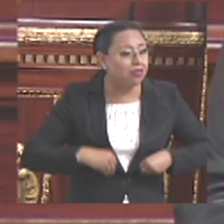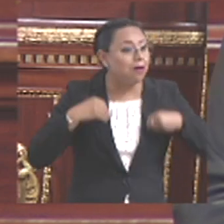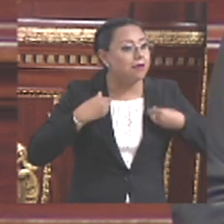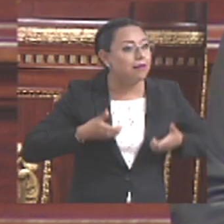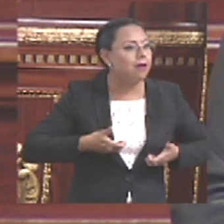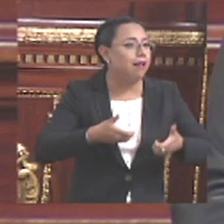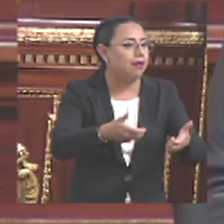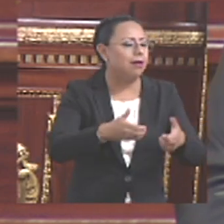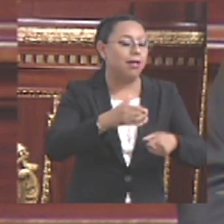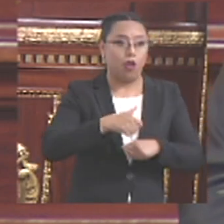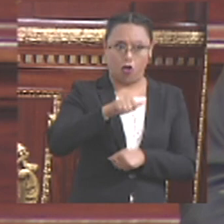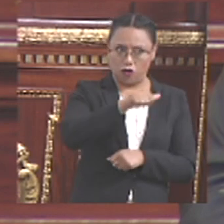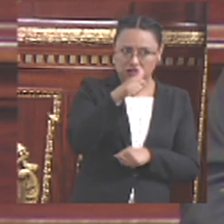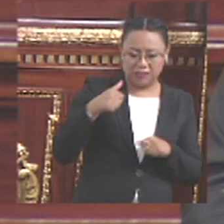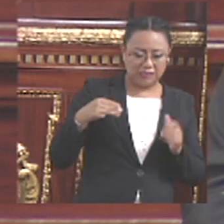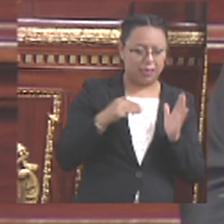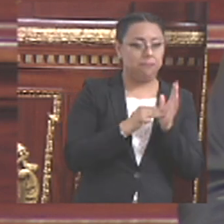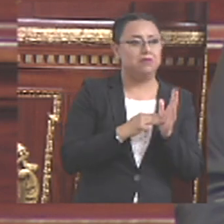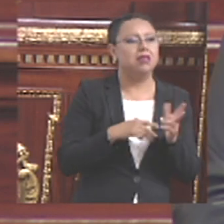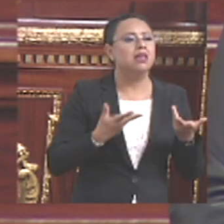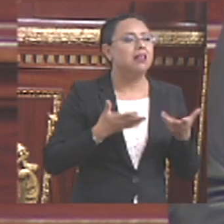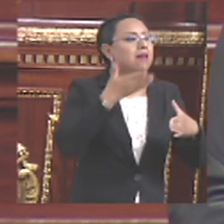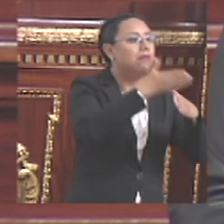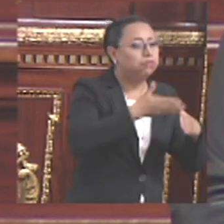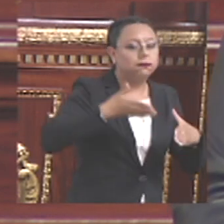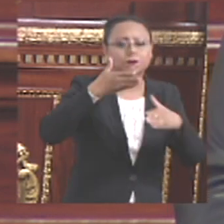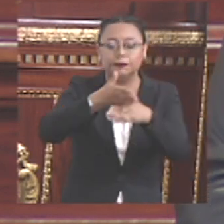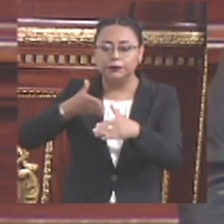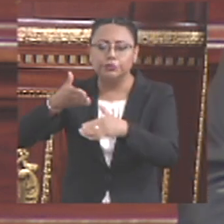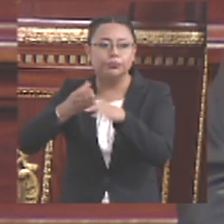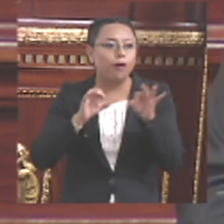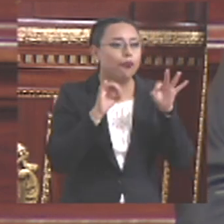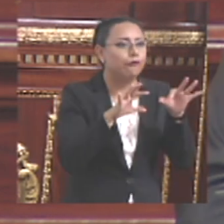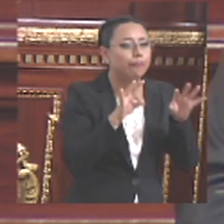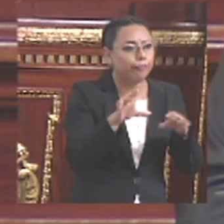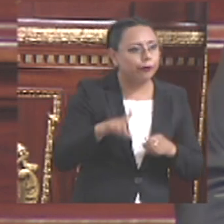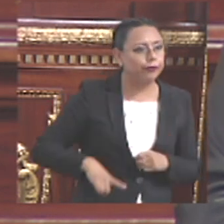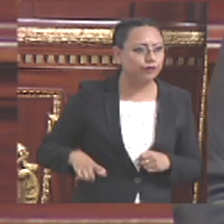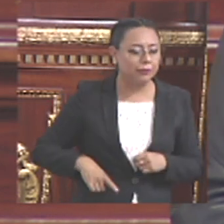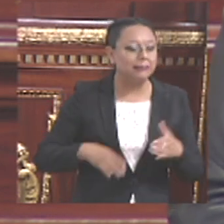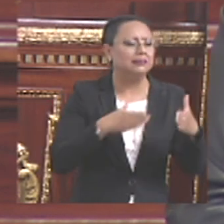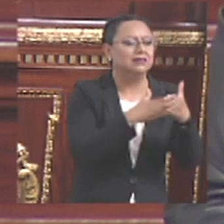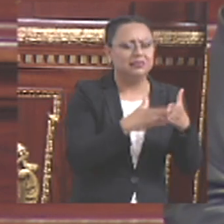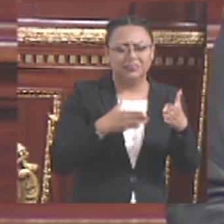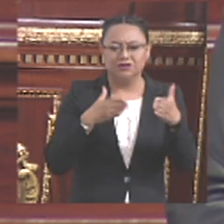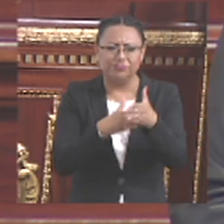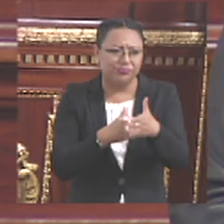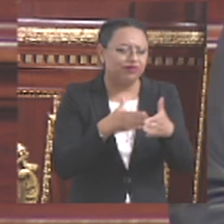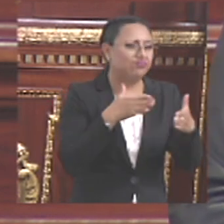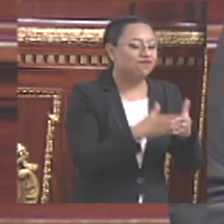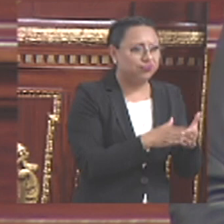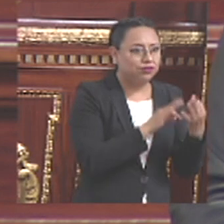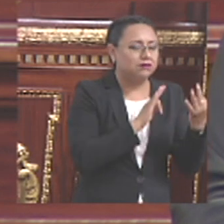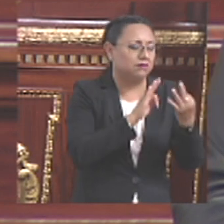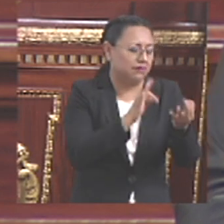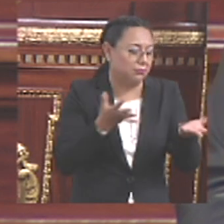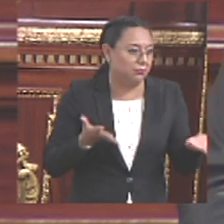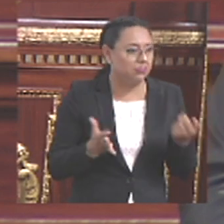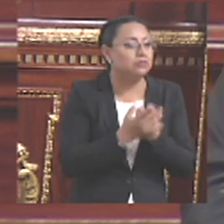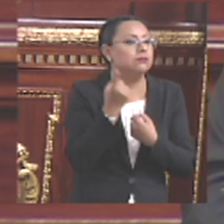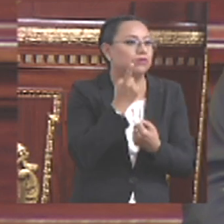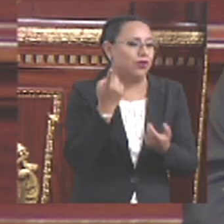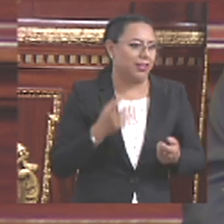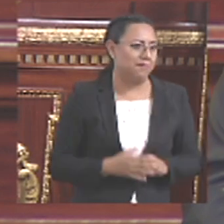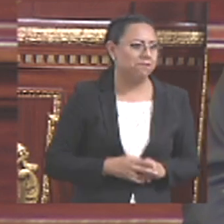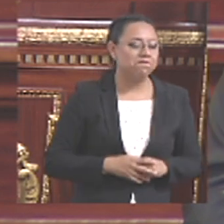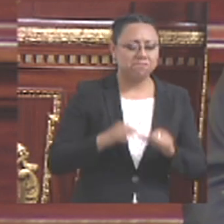11,000 familias que siguen recorriendo oficinas gubernamentales, topándose con trámites y obstáculos, gracias a la